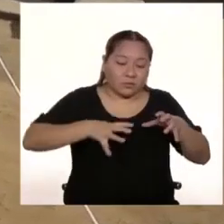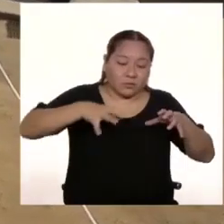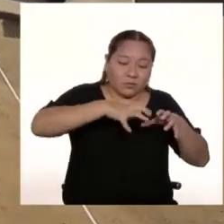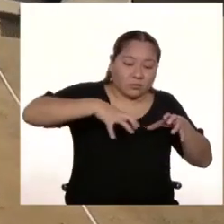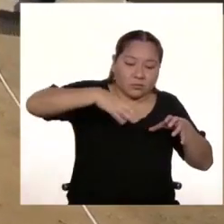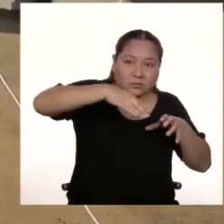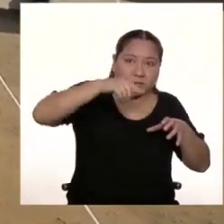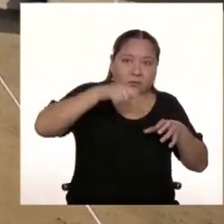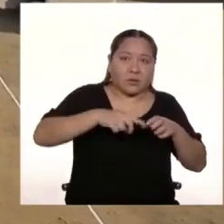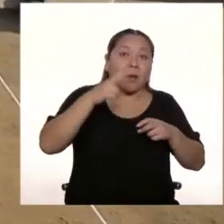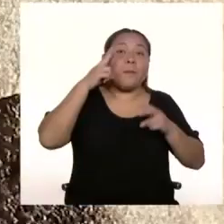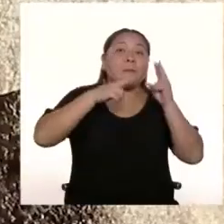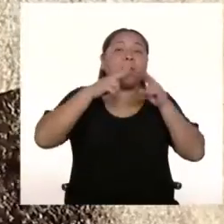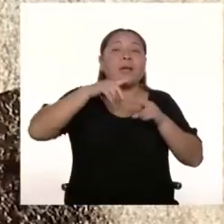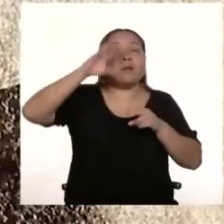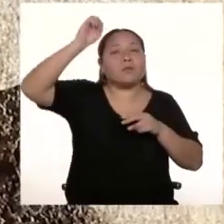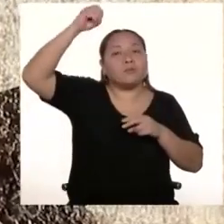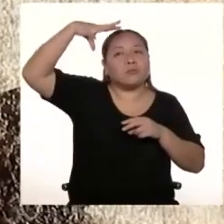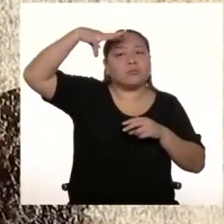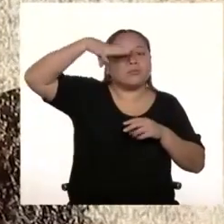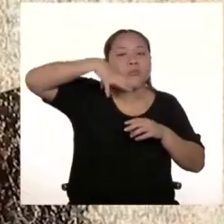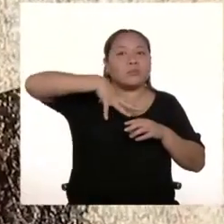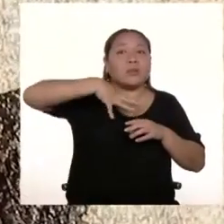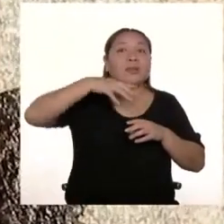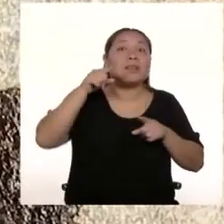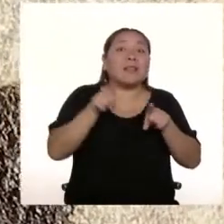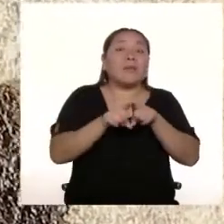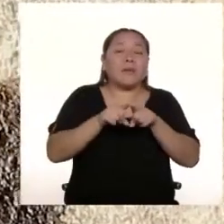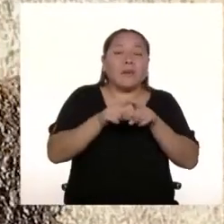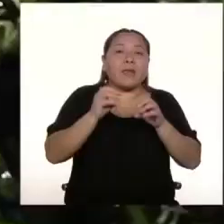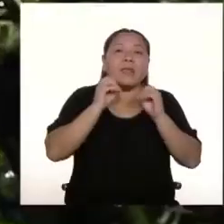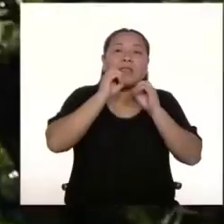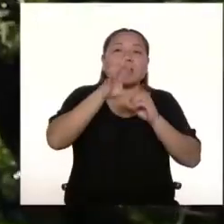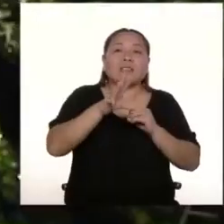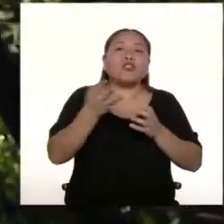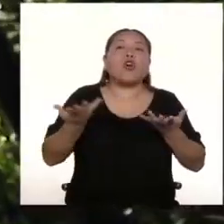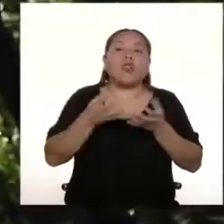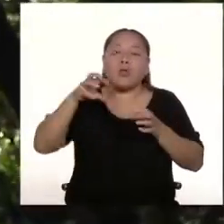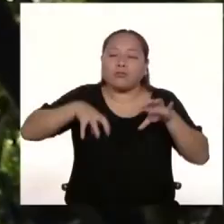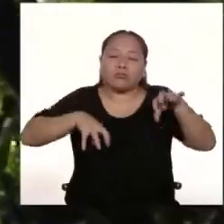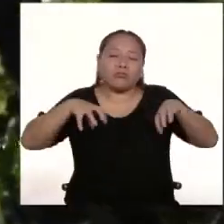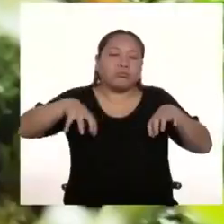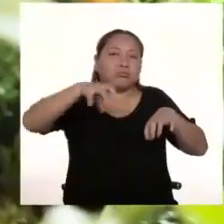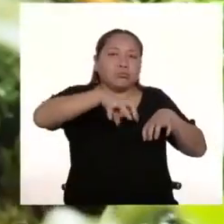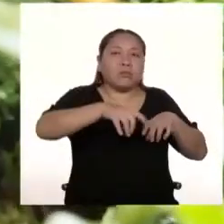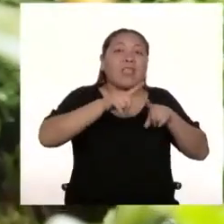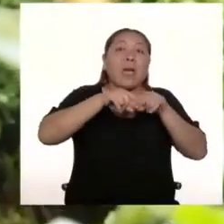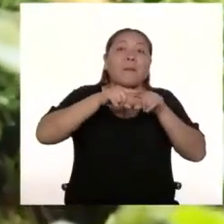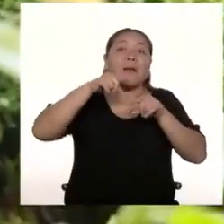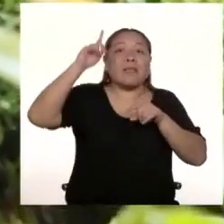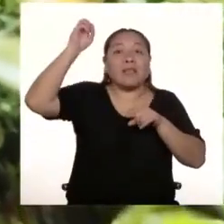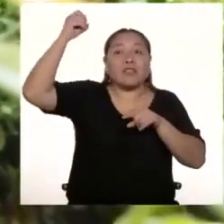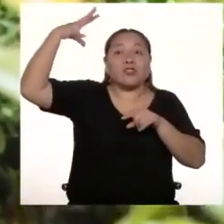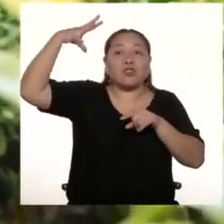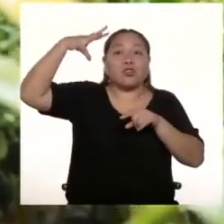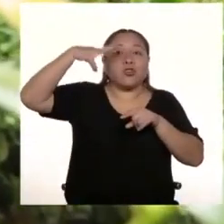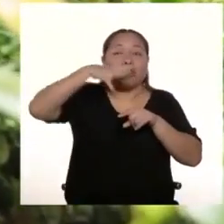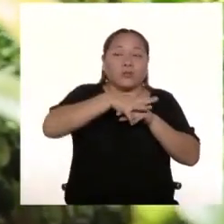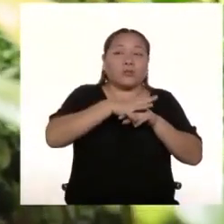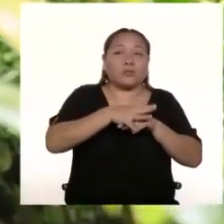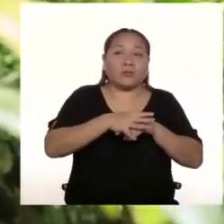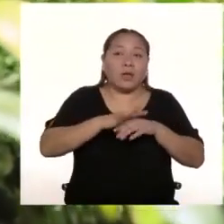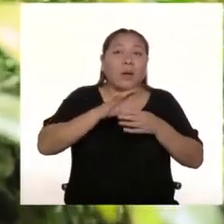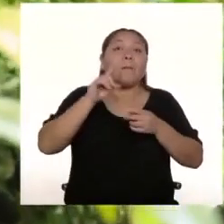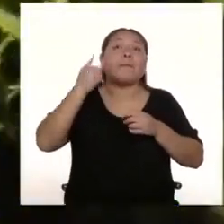la orientación de los recintos en relación al movimiento del Sol. Luego de limpiar la maleza, sentaron las bases de la